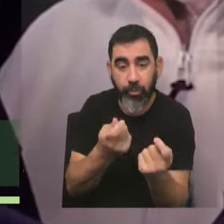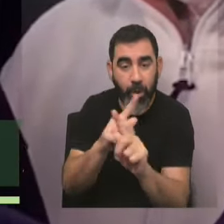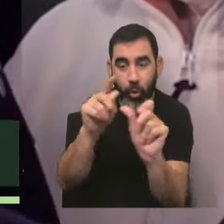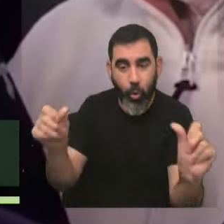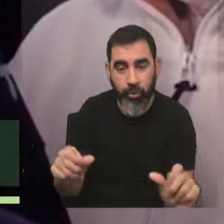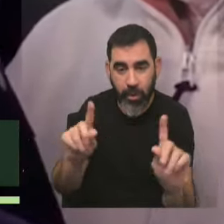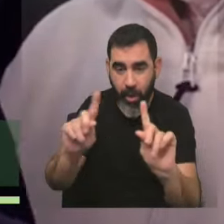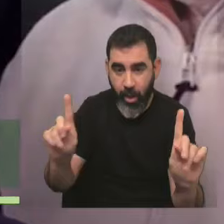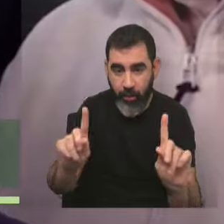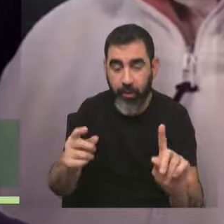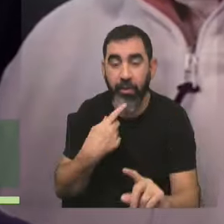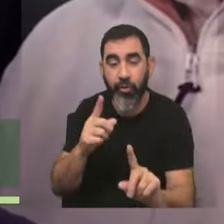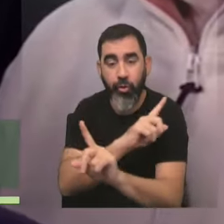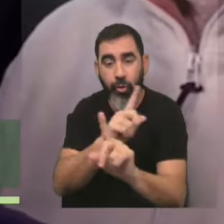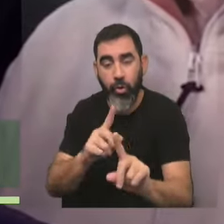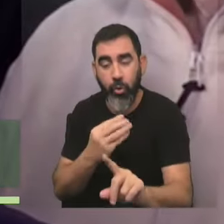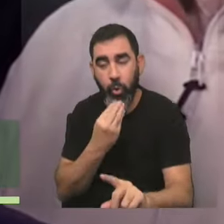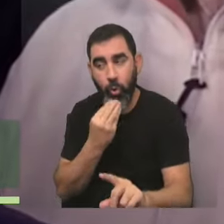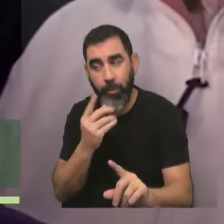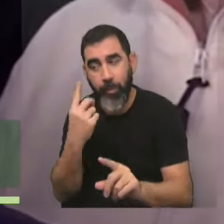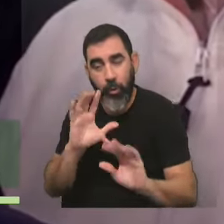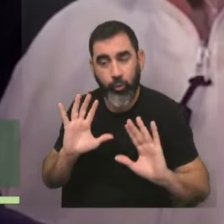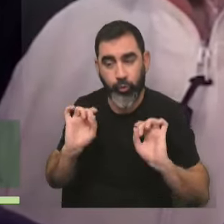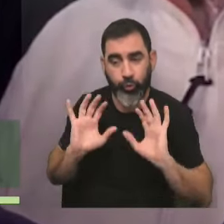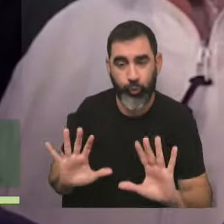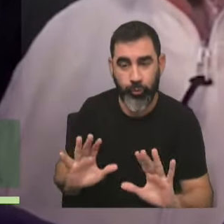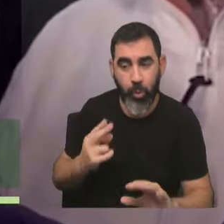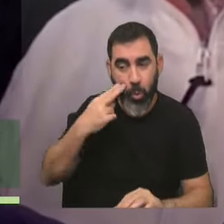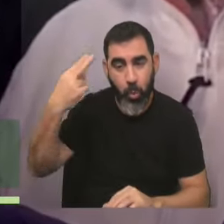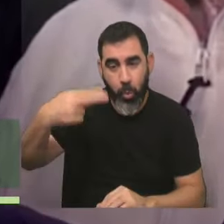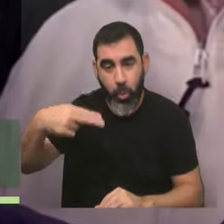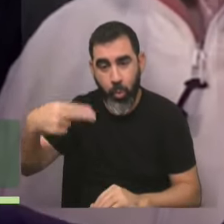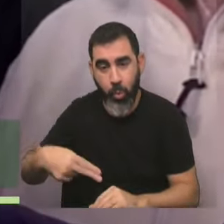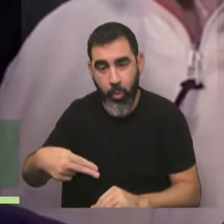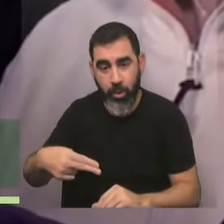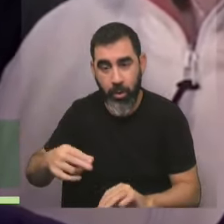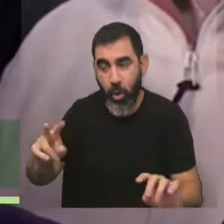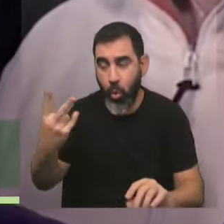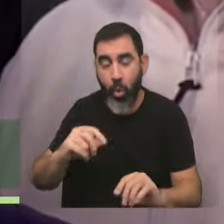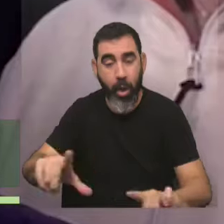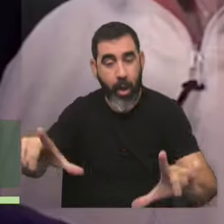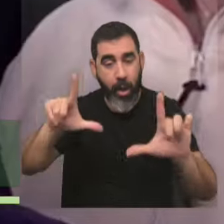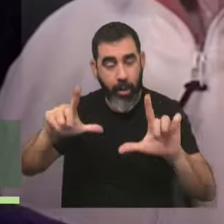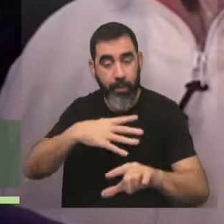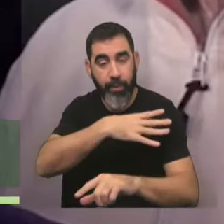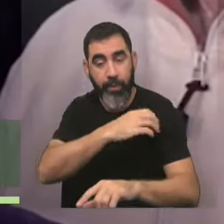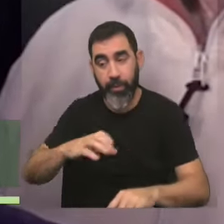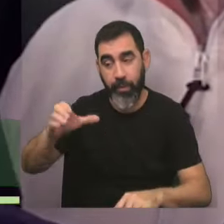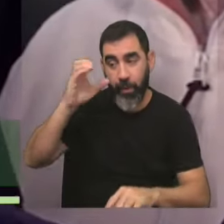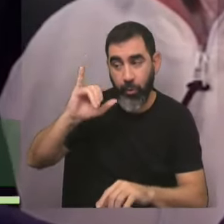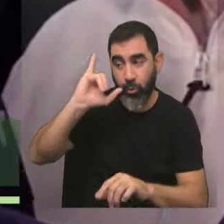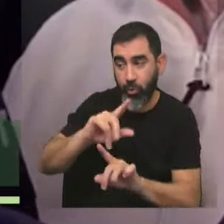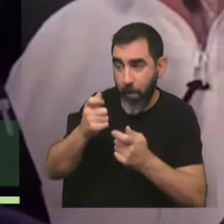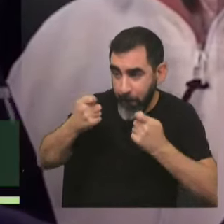haga no dicen que no de forma muy tibia y hasta ahí llegan Pero en ningún momento ningún de los dos candidatos del frente ha dicho si va a